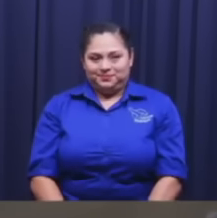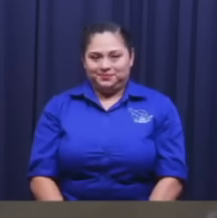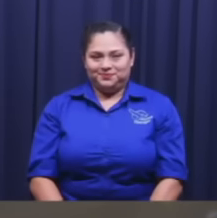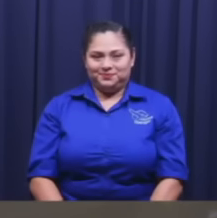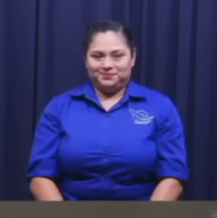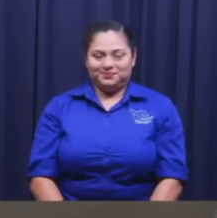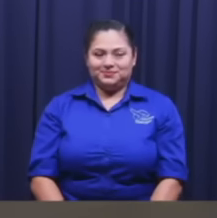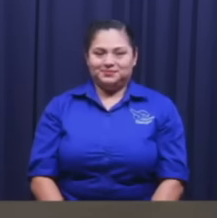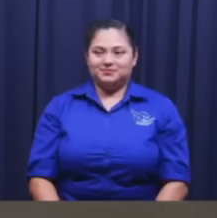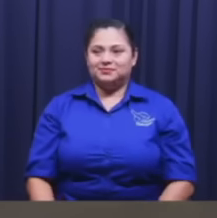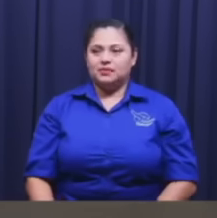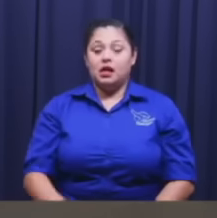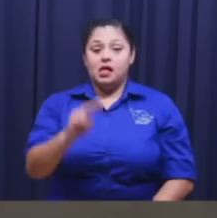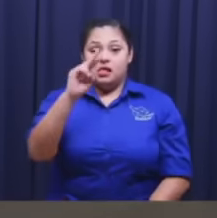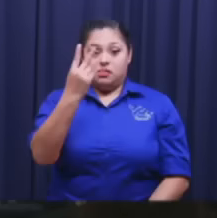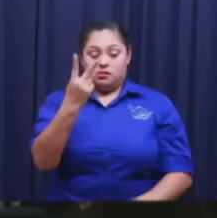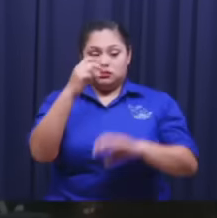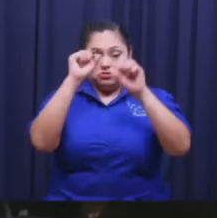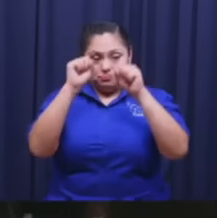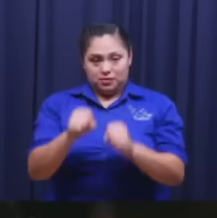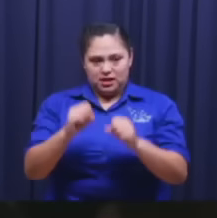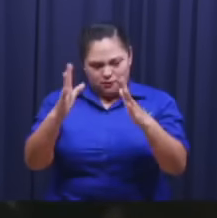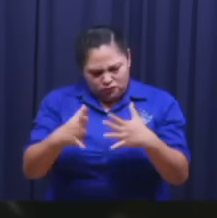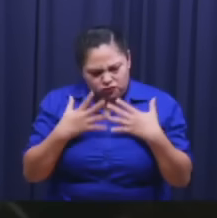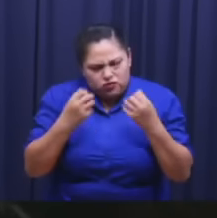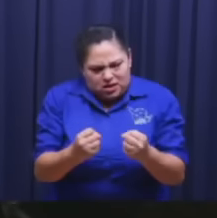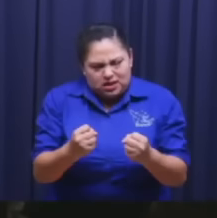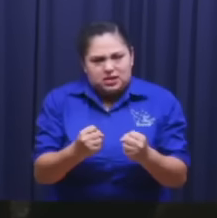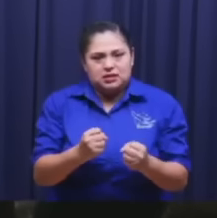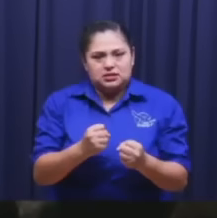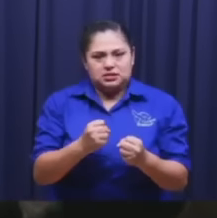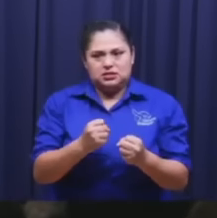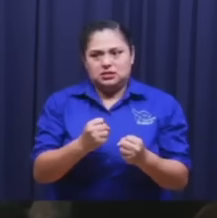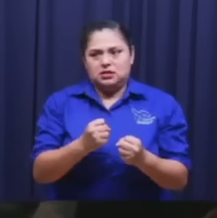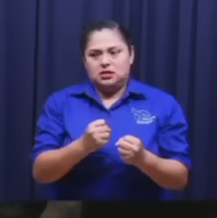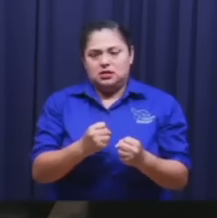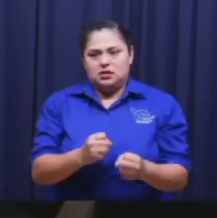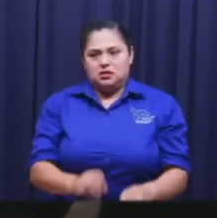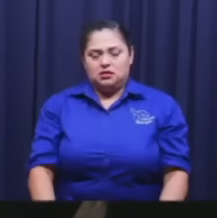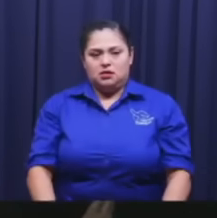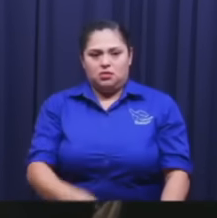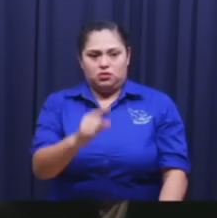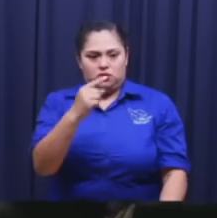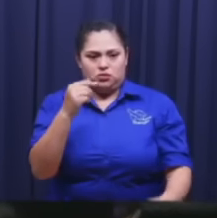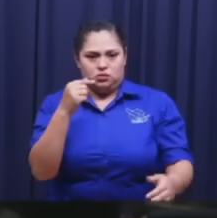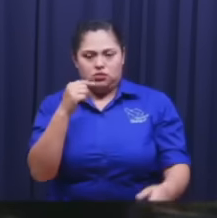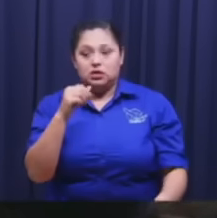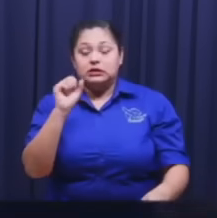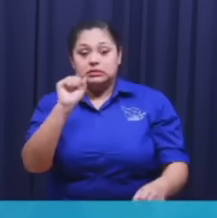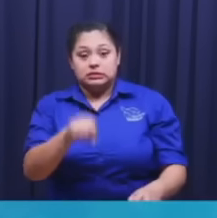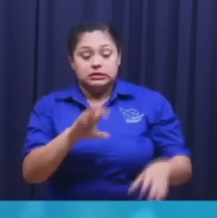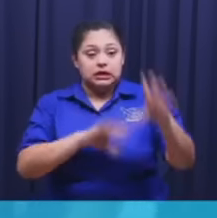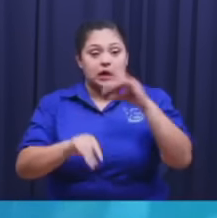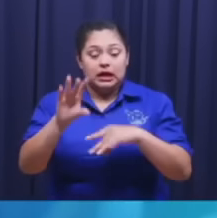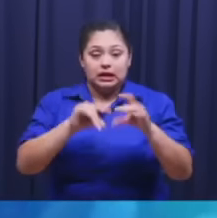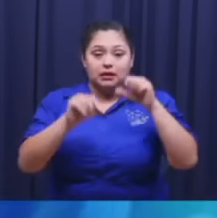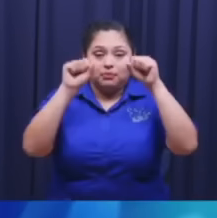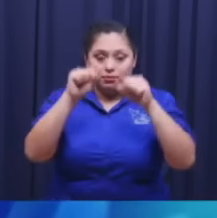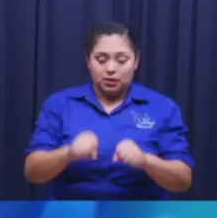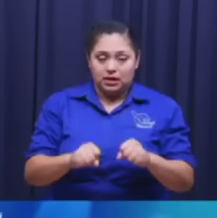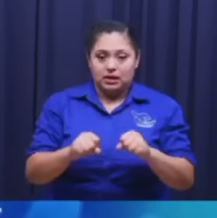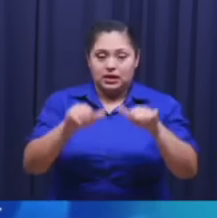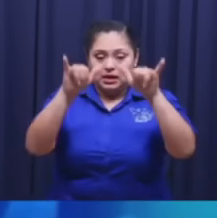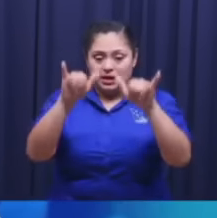Y si dos pueden resistir a uno. Dice aquí pues, si alguien puede prevalecer contra el que está